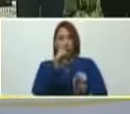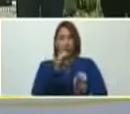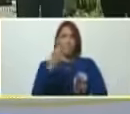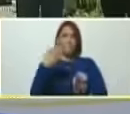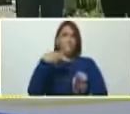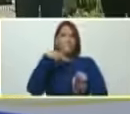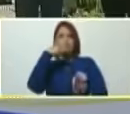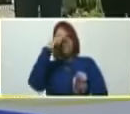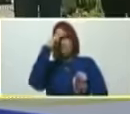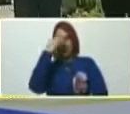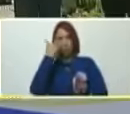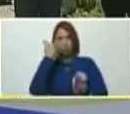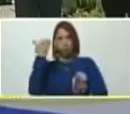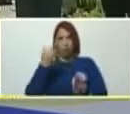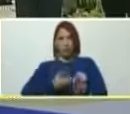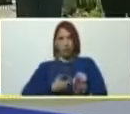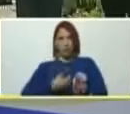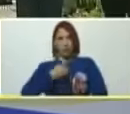dato,